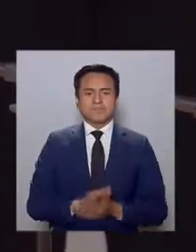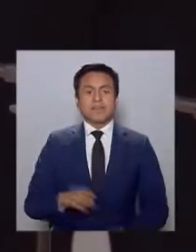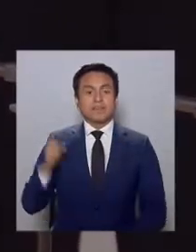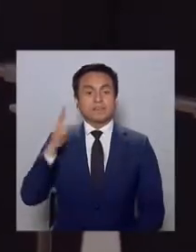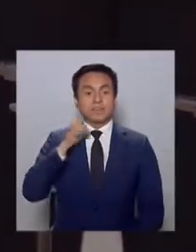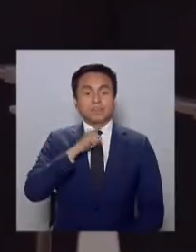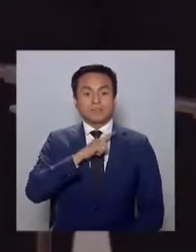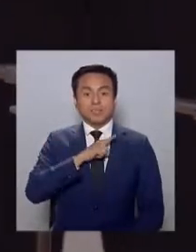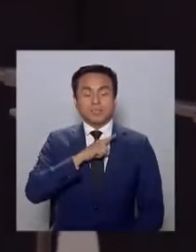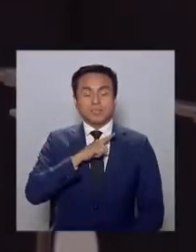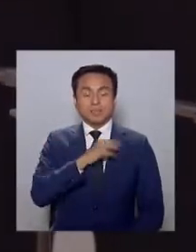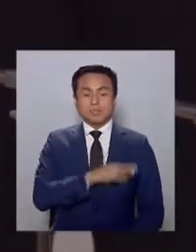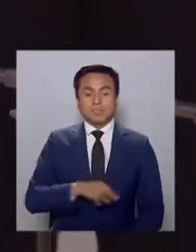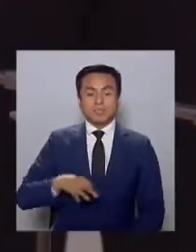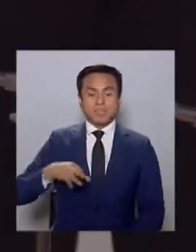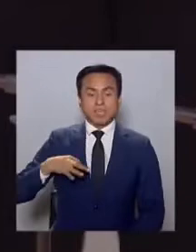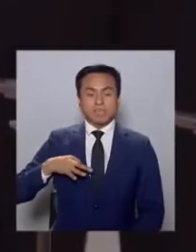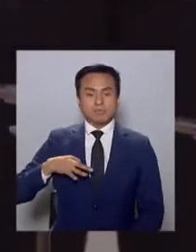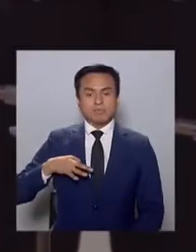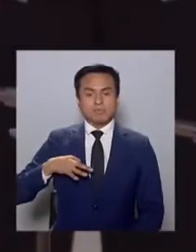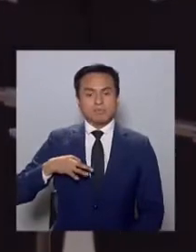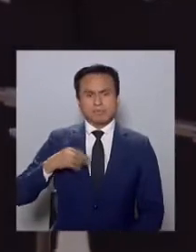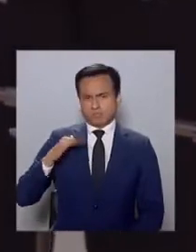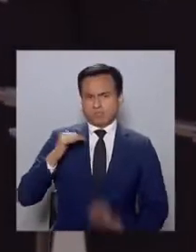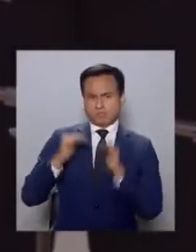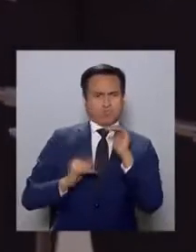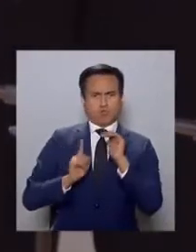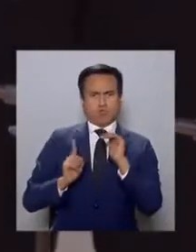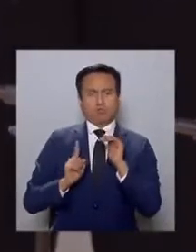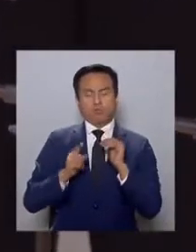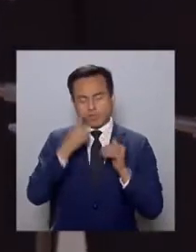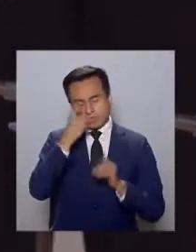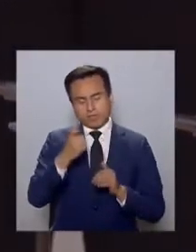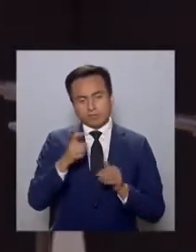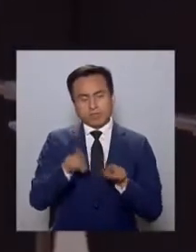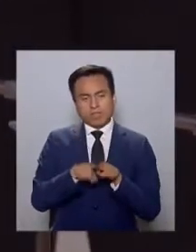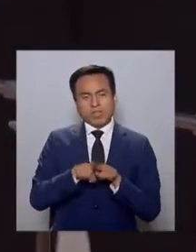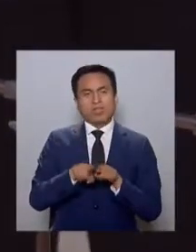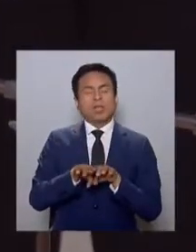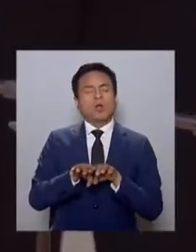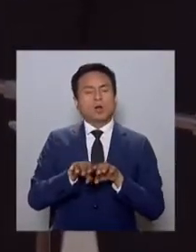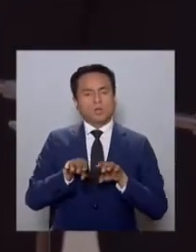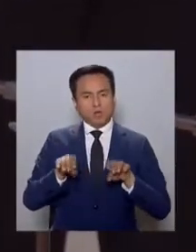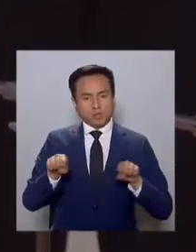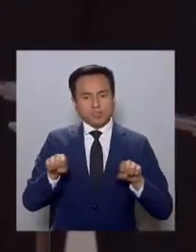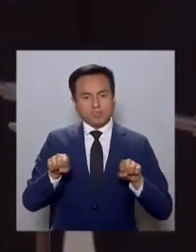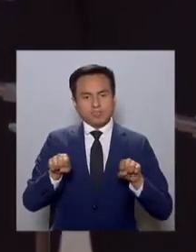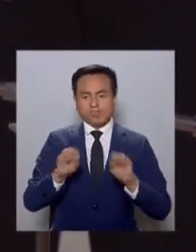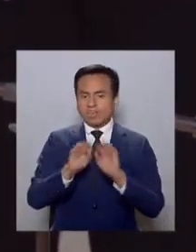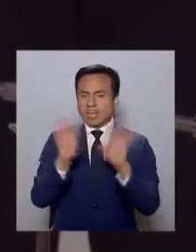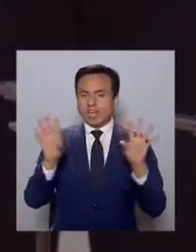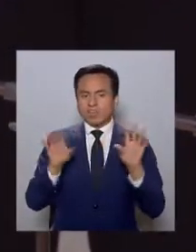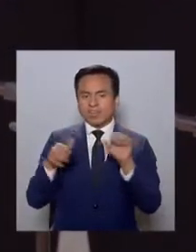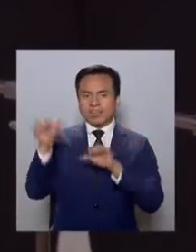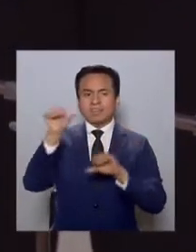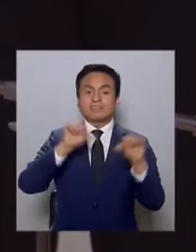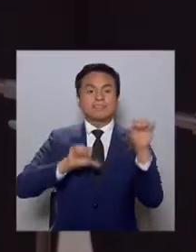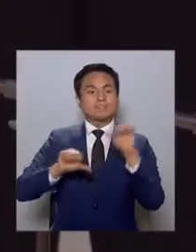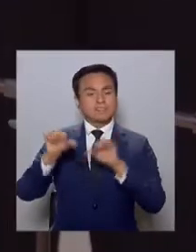Y finalmente, en el ministerio, finalmente, pero no menos importante, lo digo muy en serio porque tenemos un compromiso claro con la